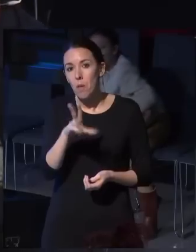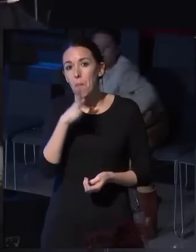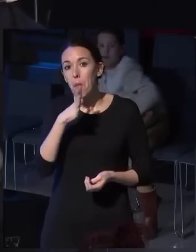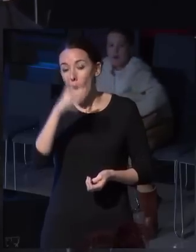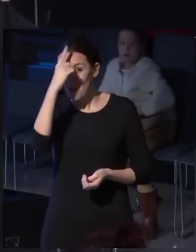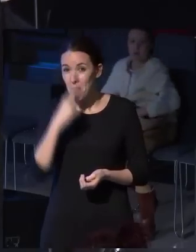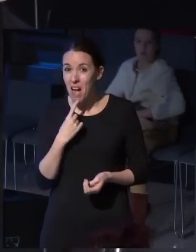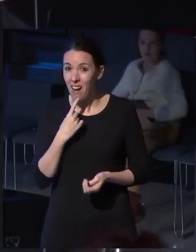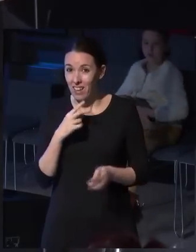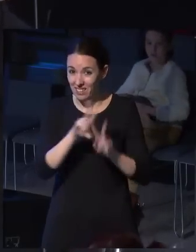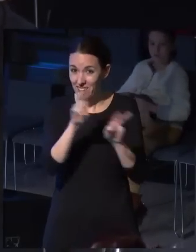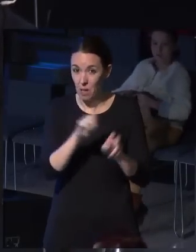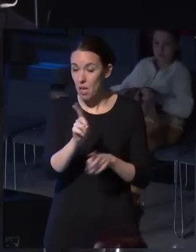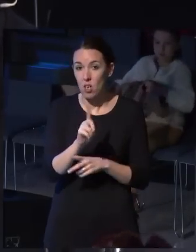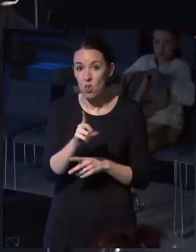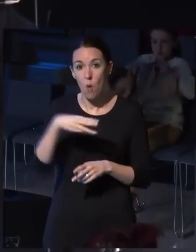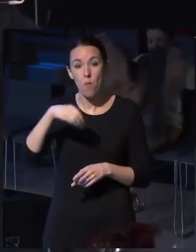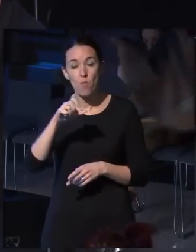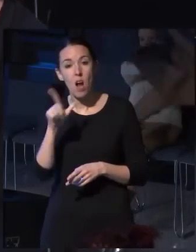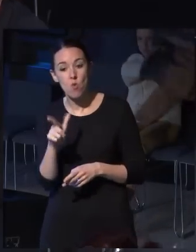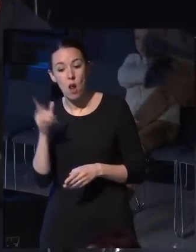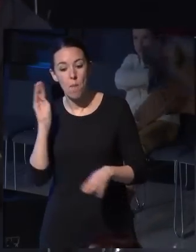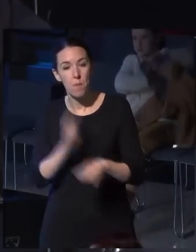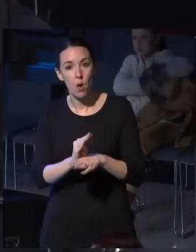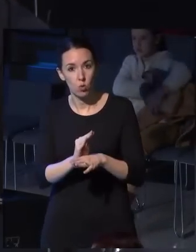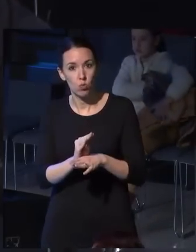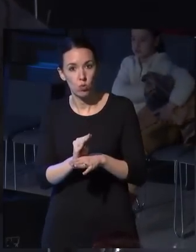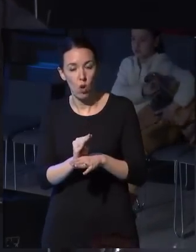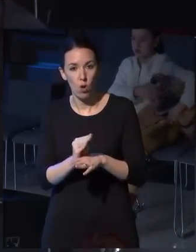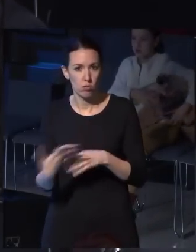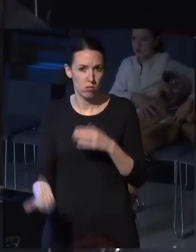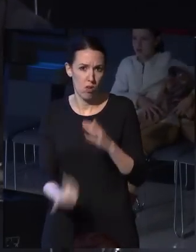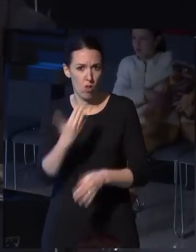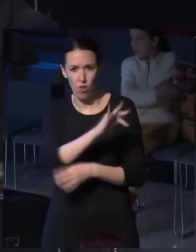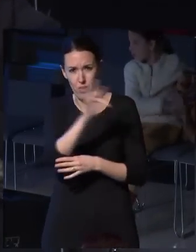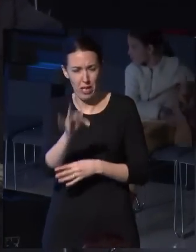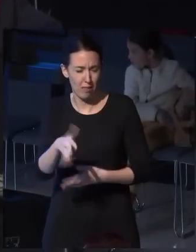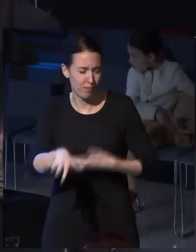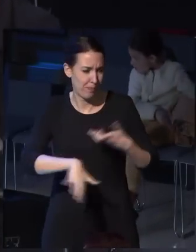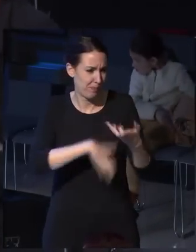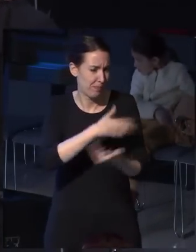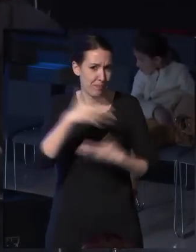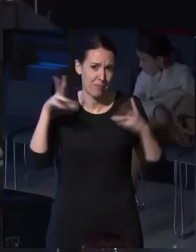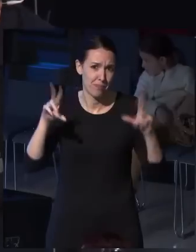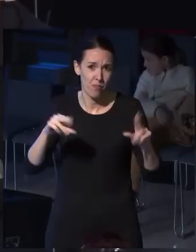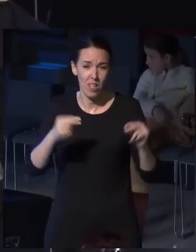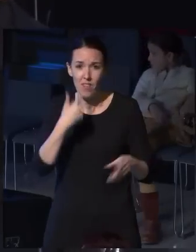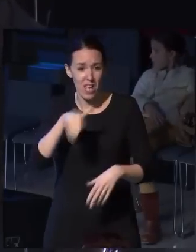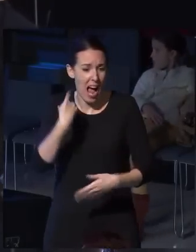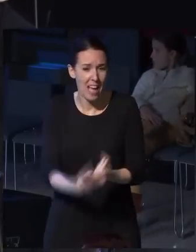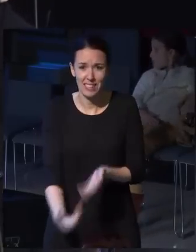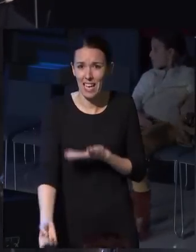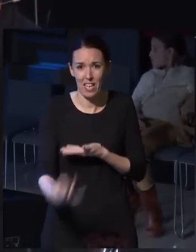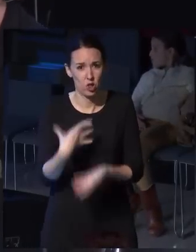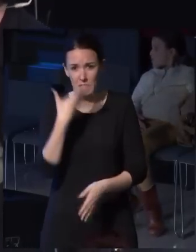imagen, sino porque Manuel, el productor, o sea, yo teníamos todo el día, montamos un pifo estudio de copón aquí, pues dije, vamos a estar aquí hasta que nos echen,